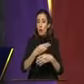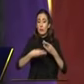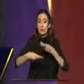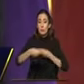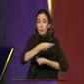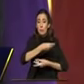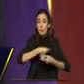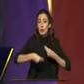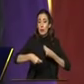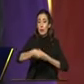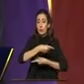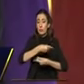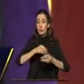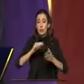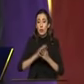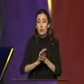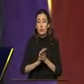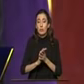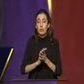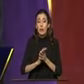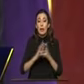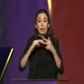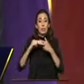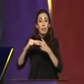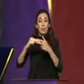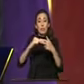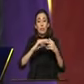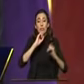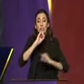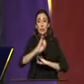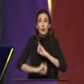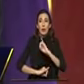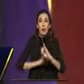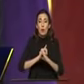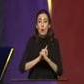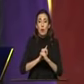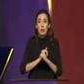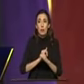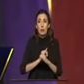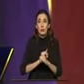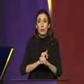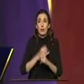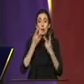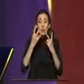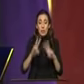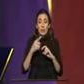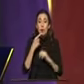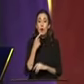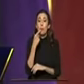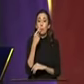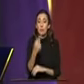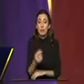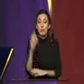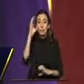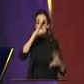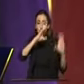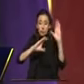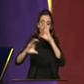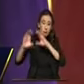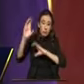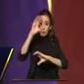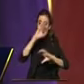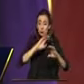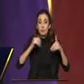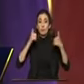el turismo. Nuestras relaciones internacionales se han refrescado y están basadas en la búsqueda del bienestar